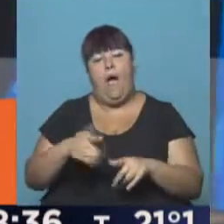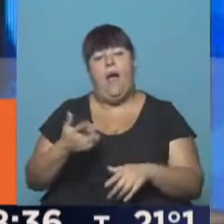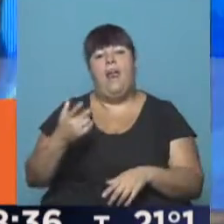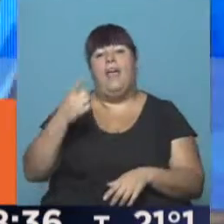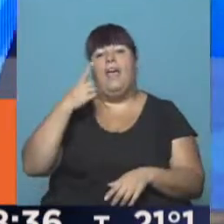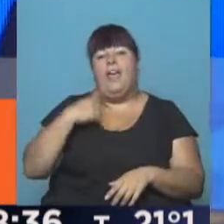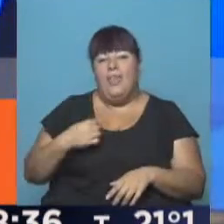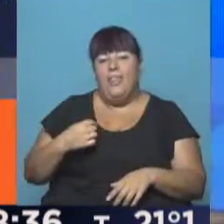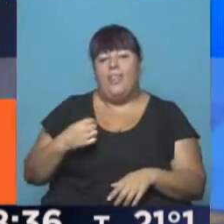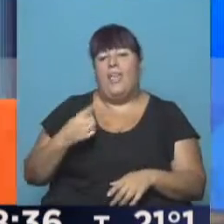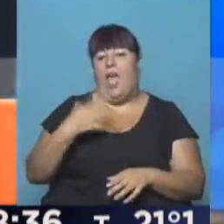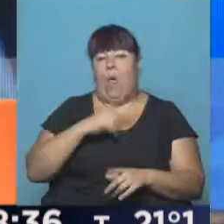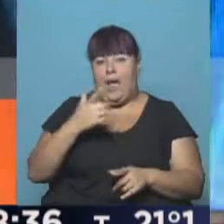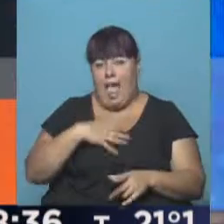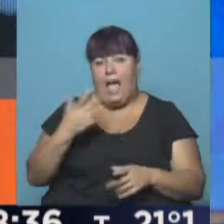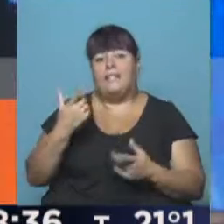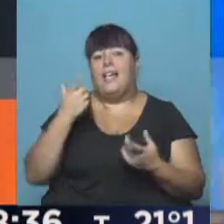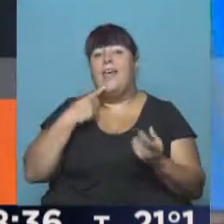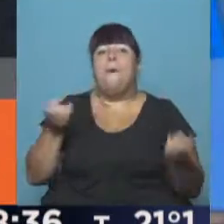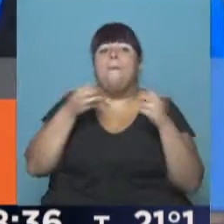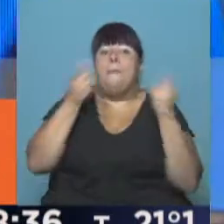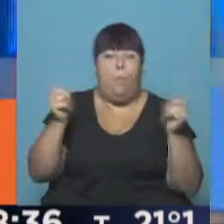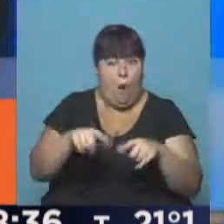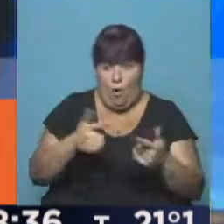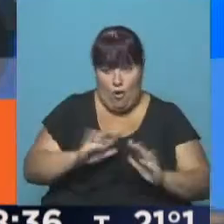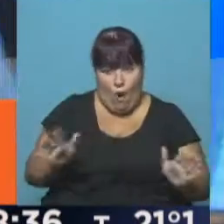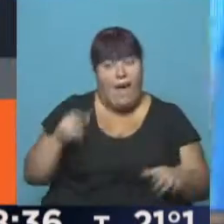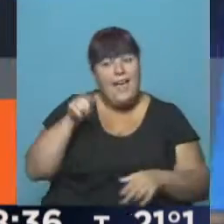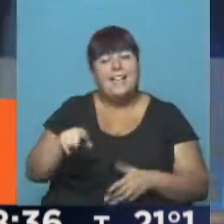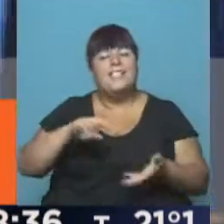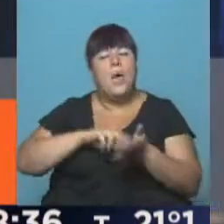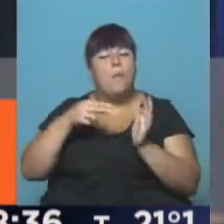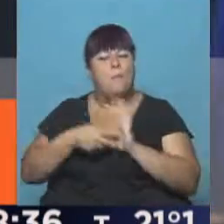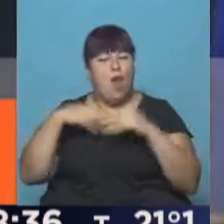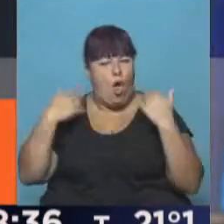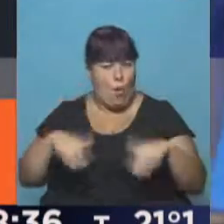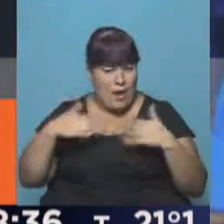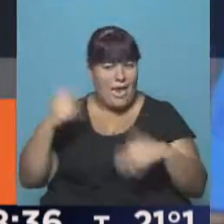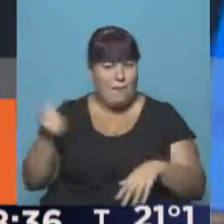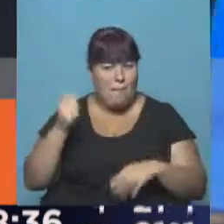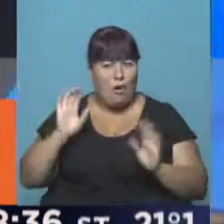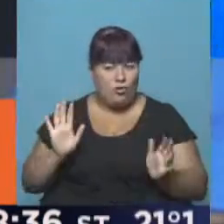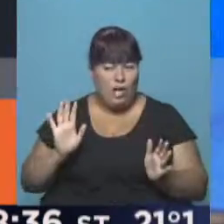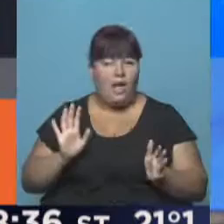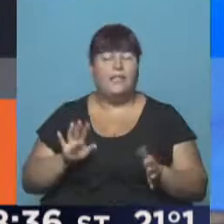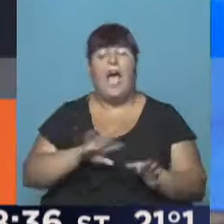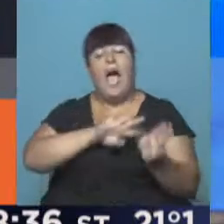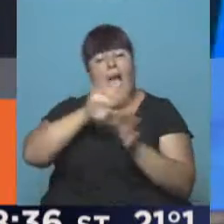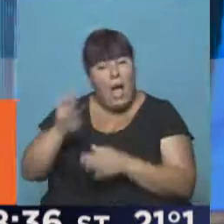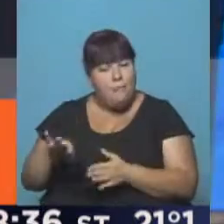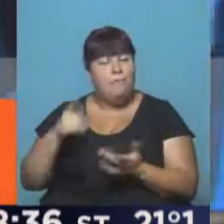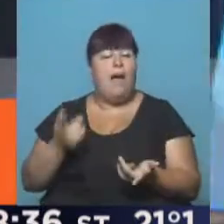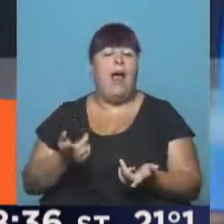no sean clases son días que no se recuperan y ese es un problema muy importante por el otro lado